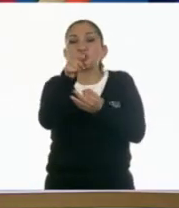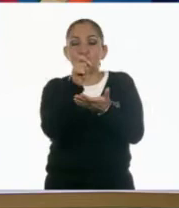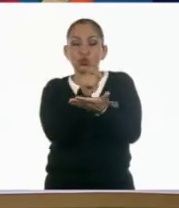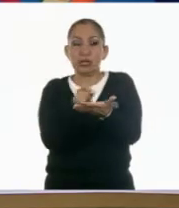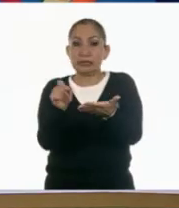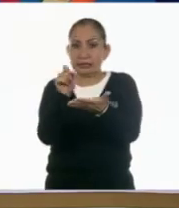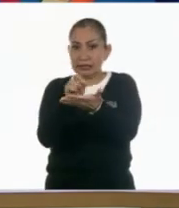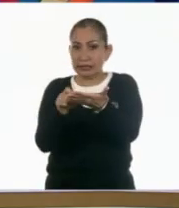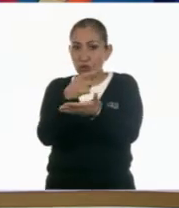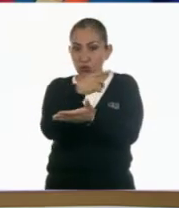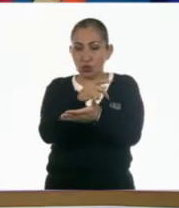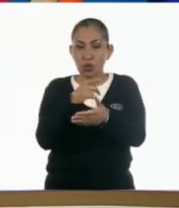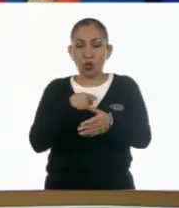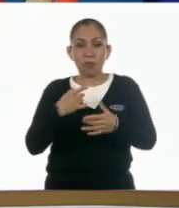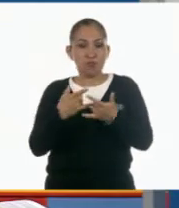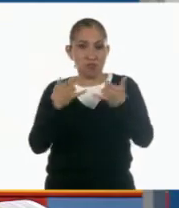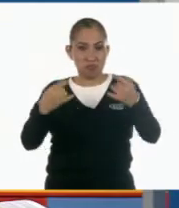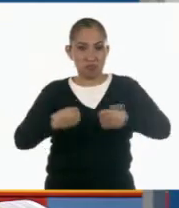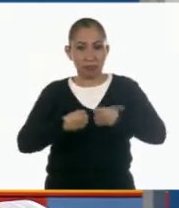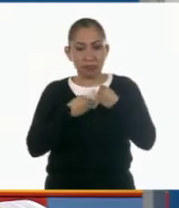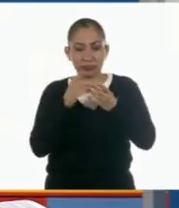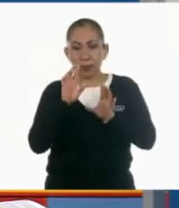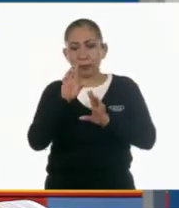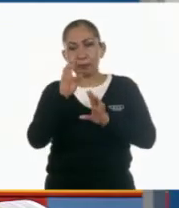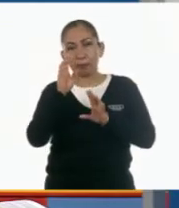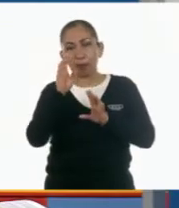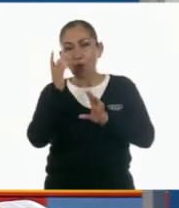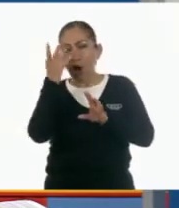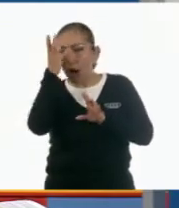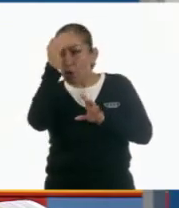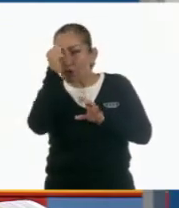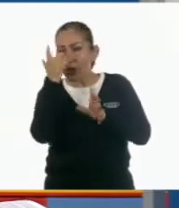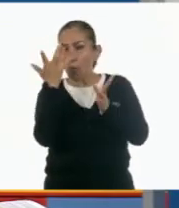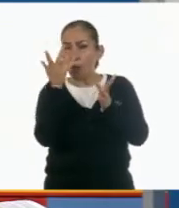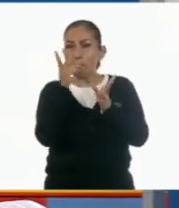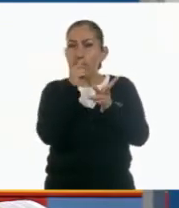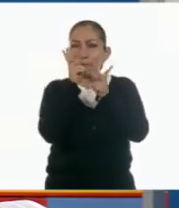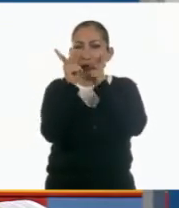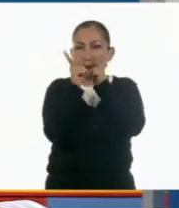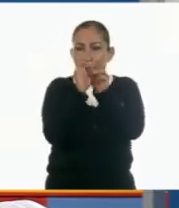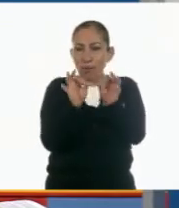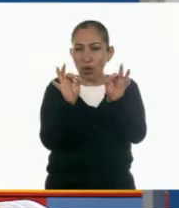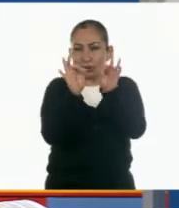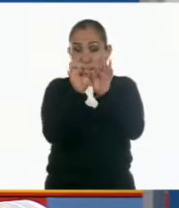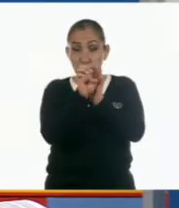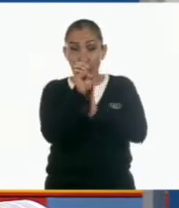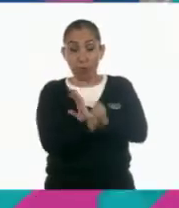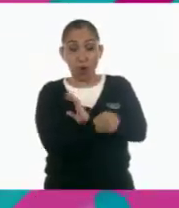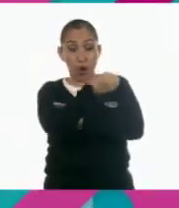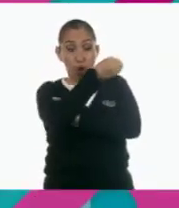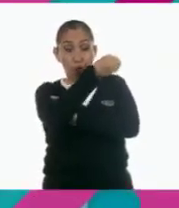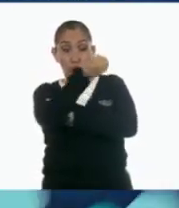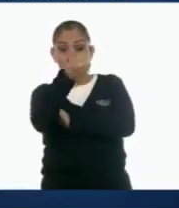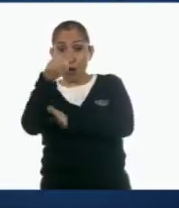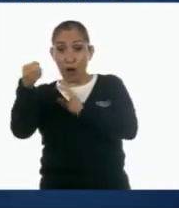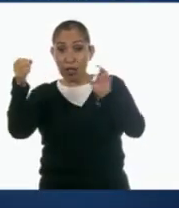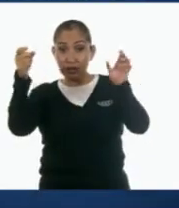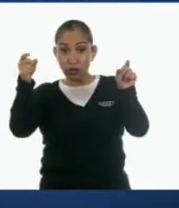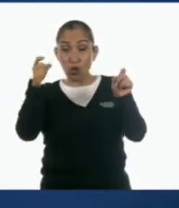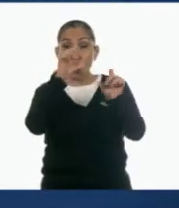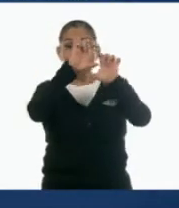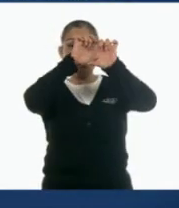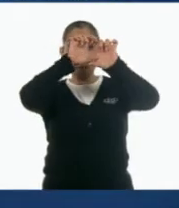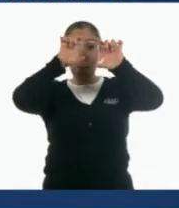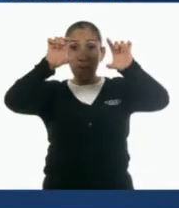redactar. Y vamos a recordar unos conceptos clave. Sí, que son, por ejemplo, la oración. Para redactar un